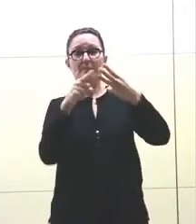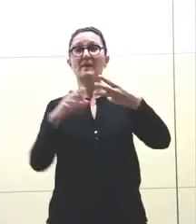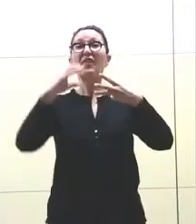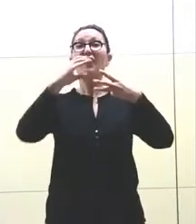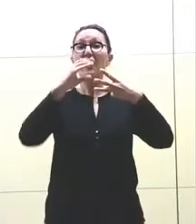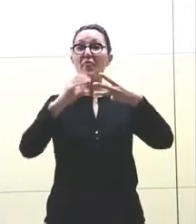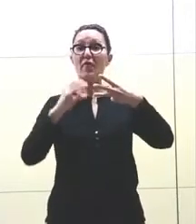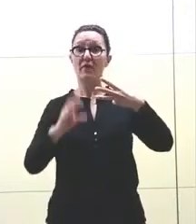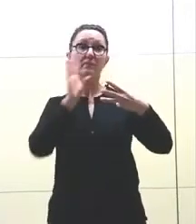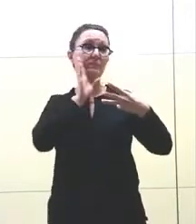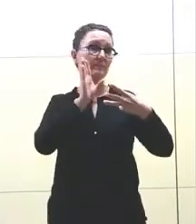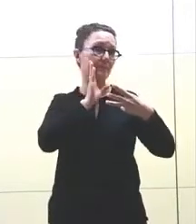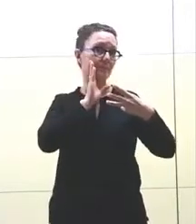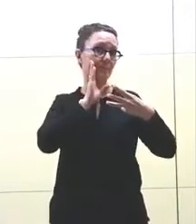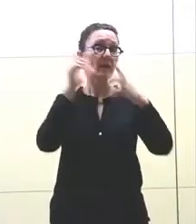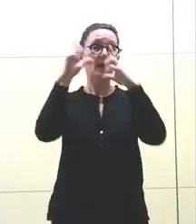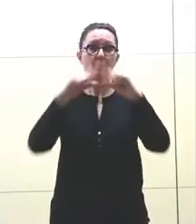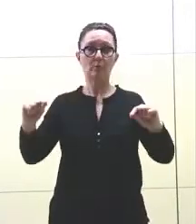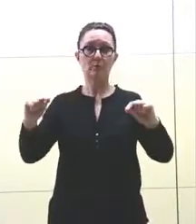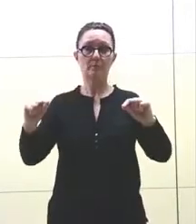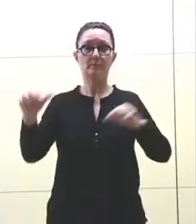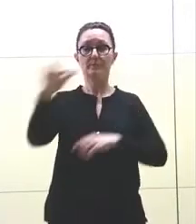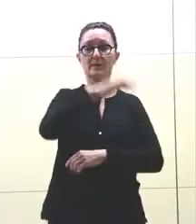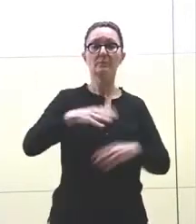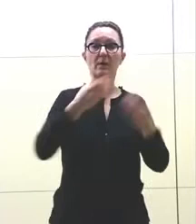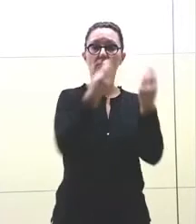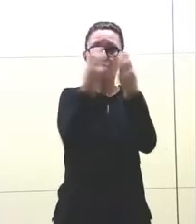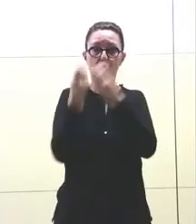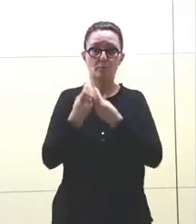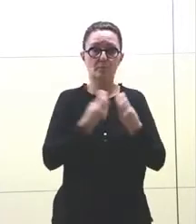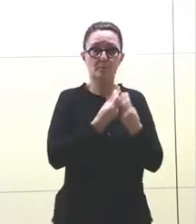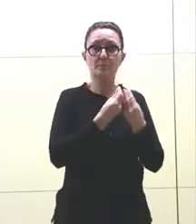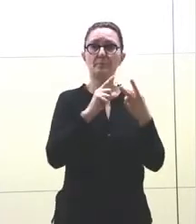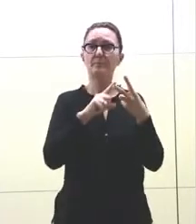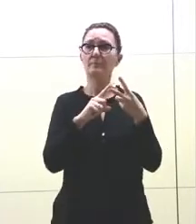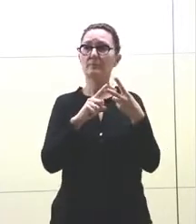en Japón, que son espacios concurridos,